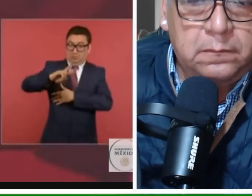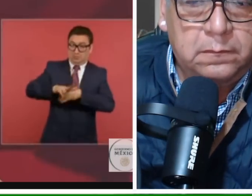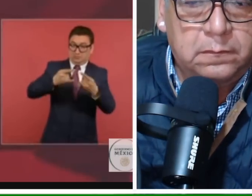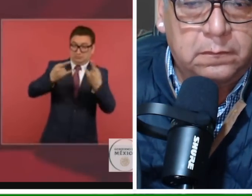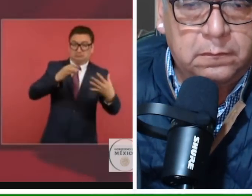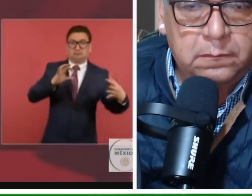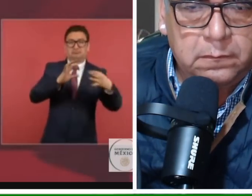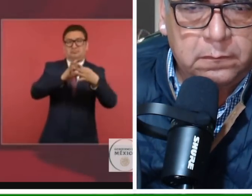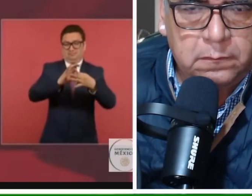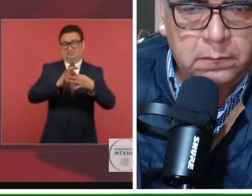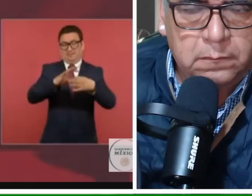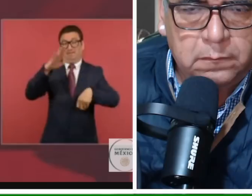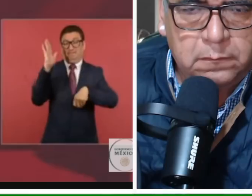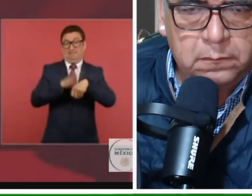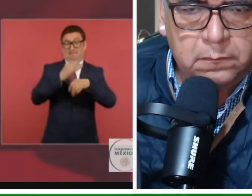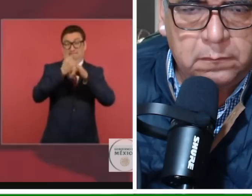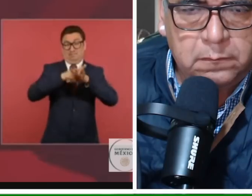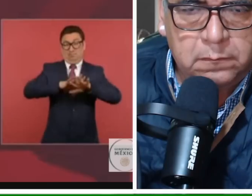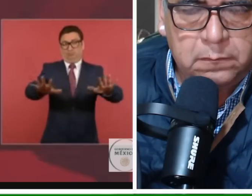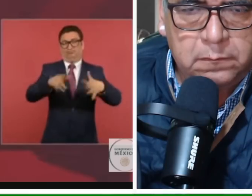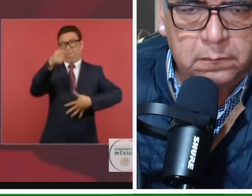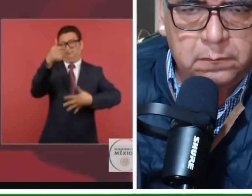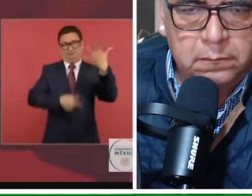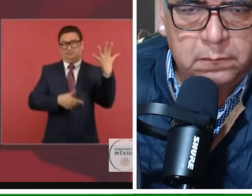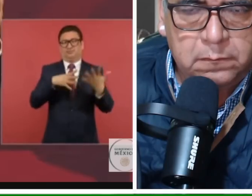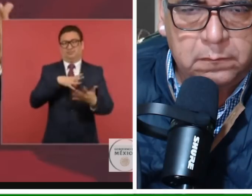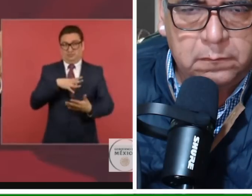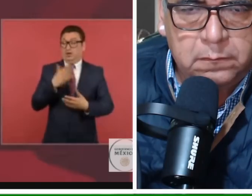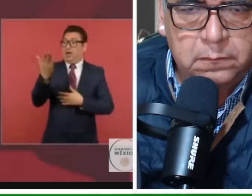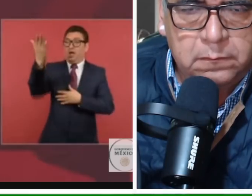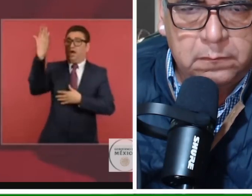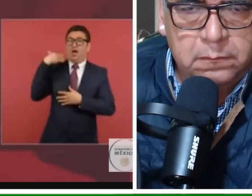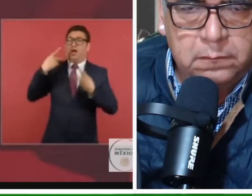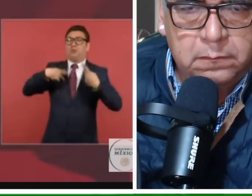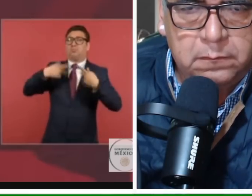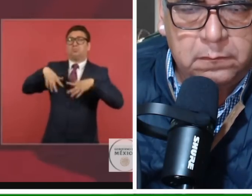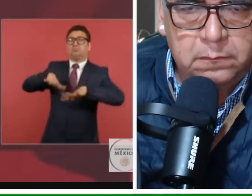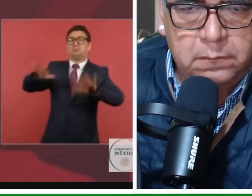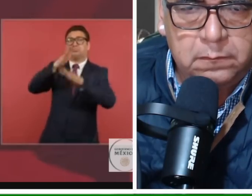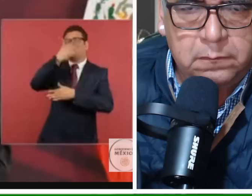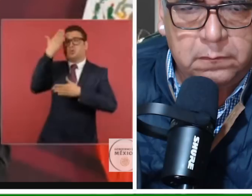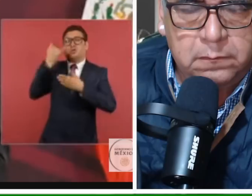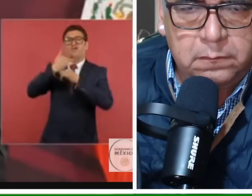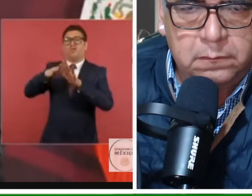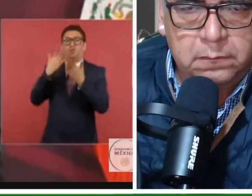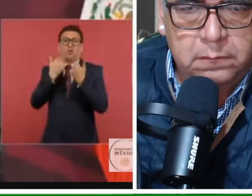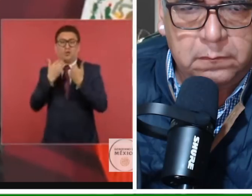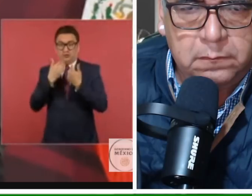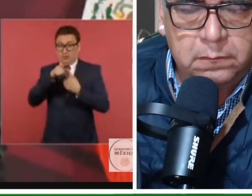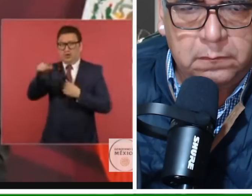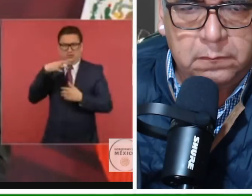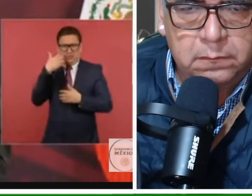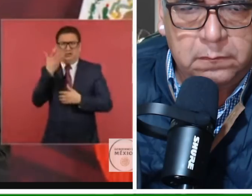más información, sobre todo, a quienes no tenían información, no porque no quisieran estar